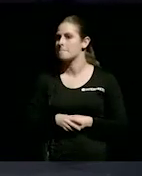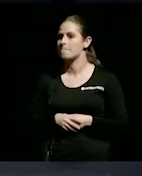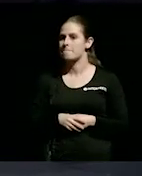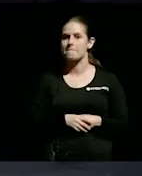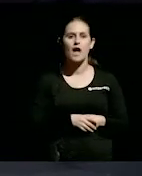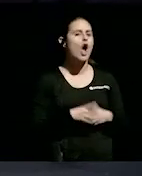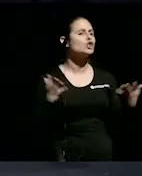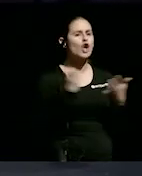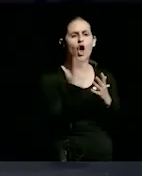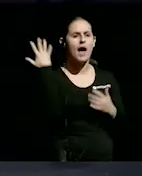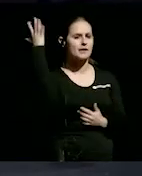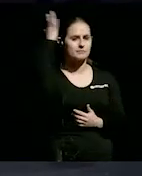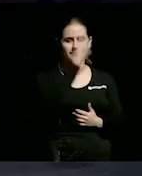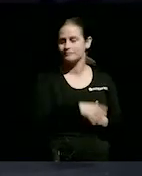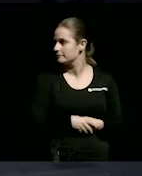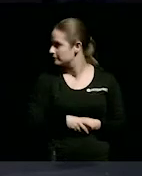¡Manos arriba a todos!